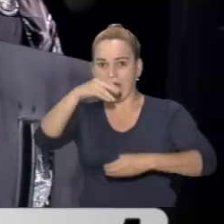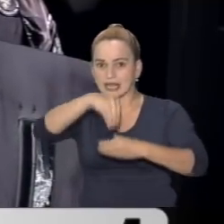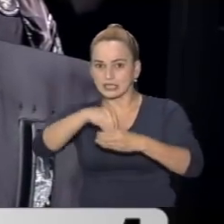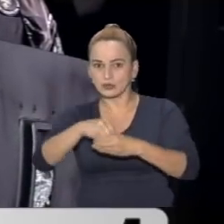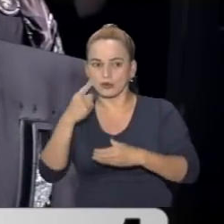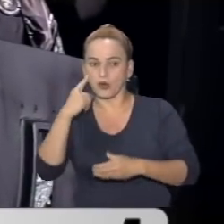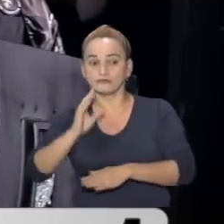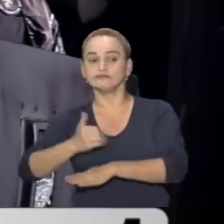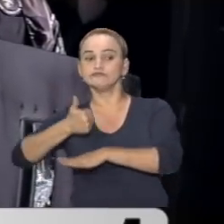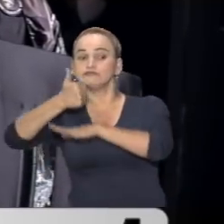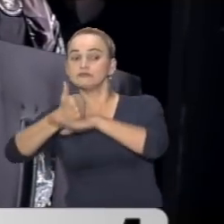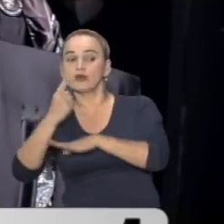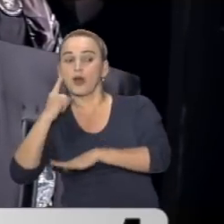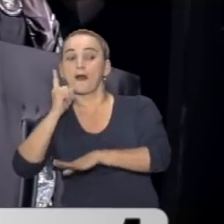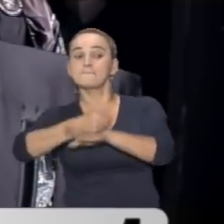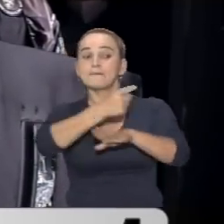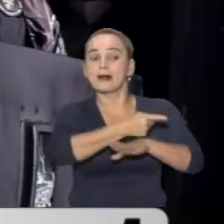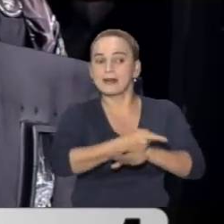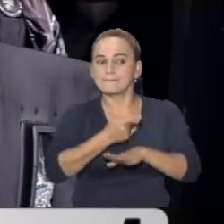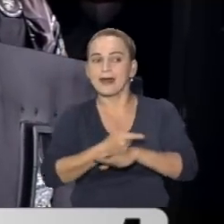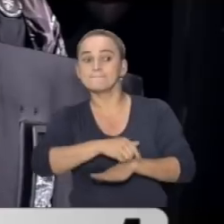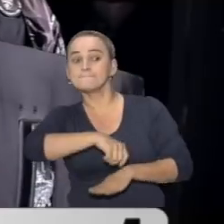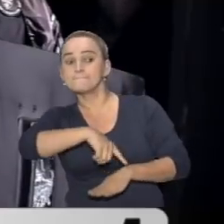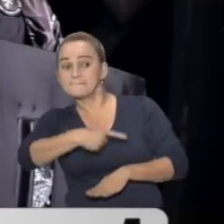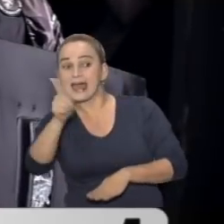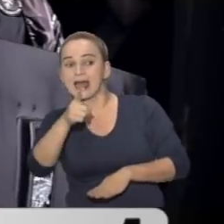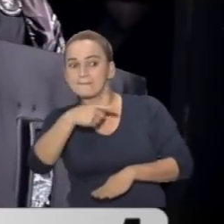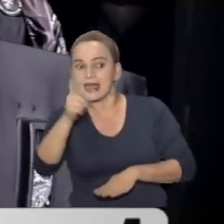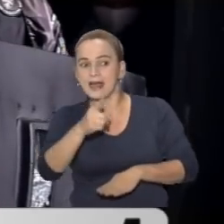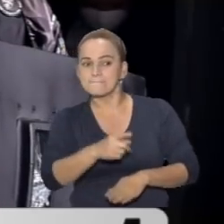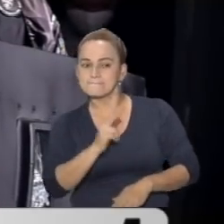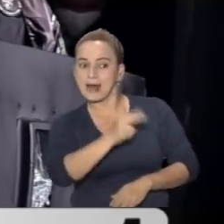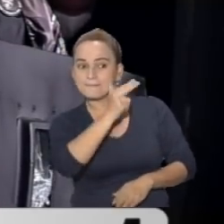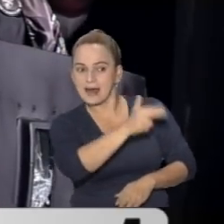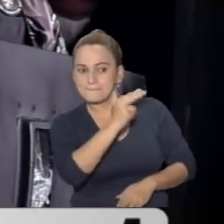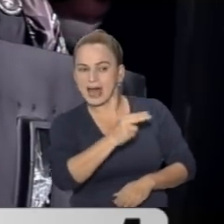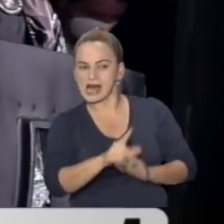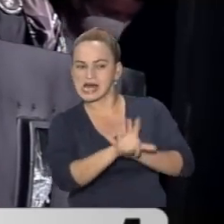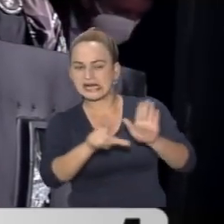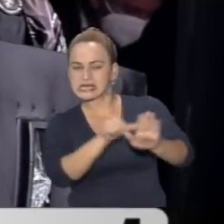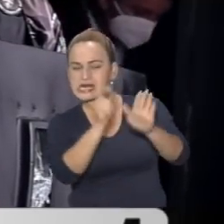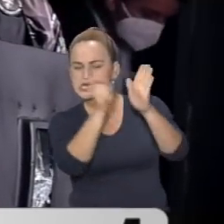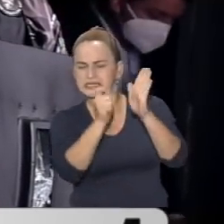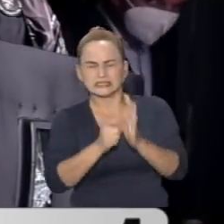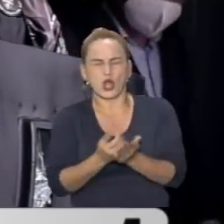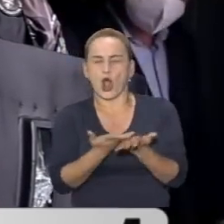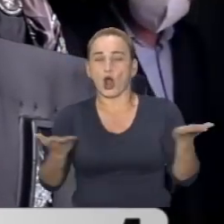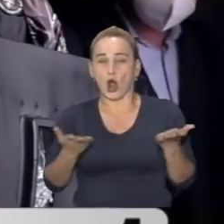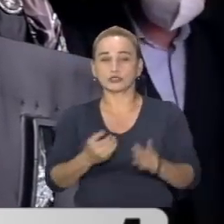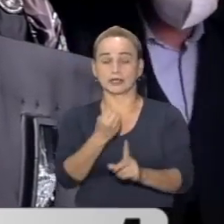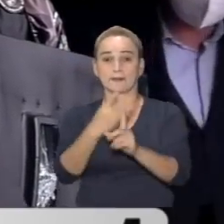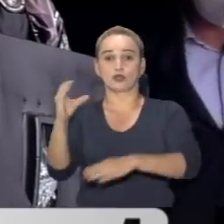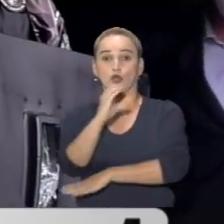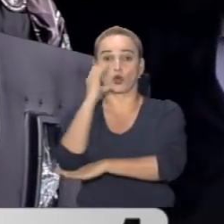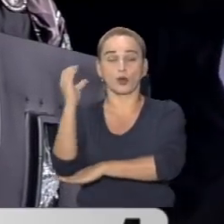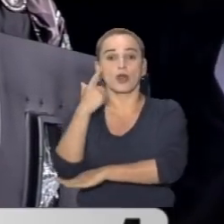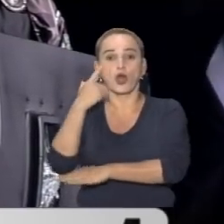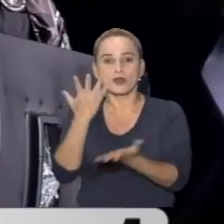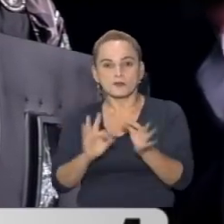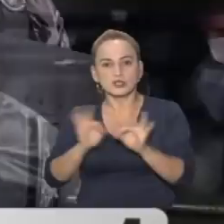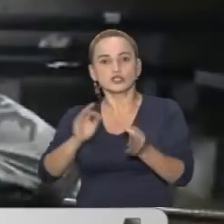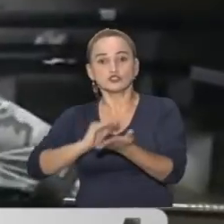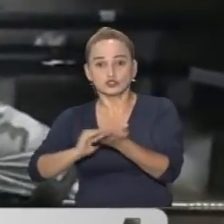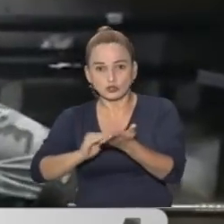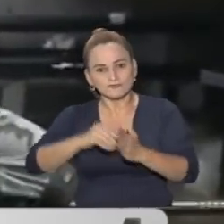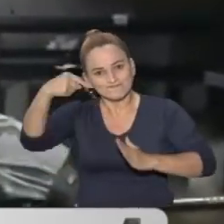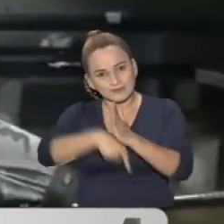asesinar personas, extorsionan y todo tipo de delitos de gran impacto para nuestro país. Si nosotros seguimos atacando de raíz el